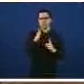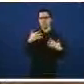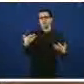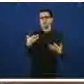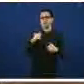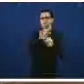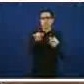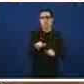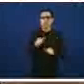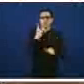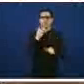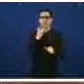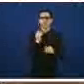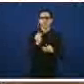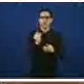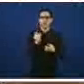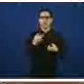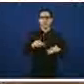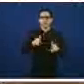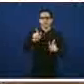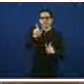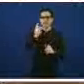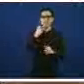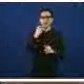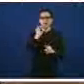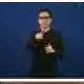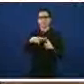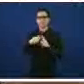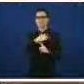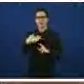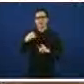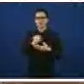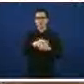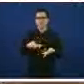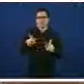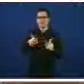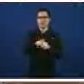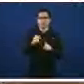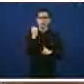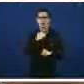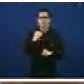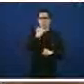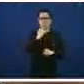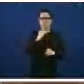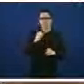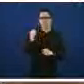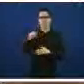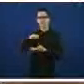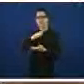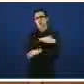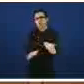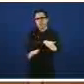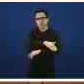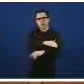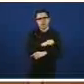no que se lle permitiu aos bancos e as caixas verdadeiros abusos onde as entidades reguladoras e os gobernos toleraron